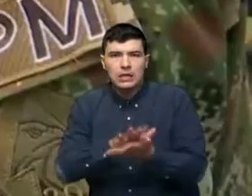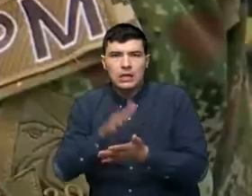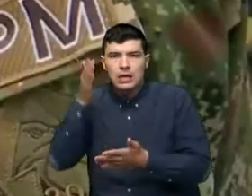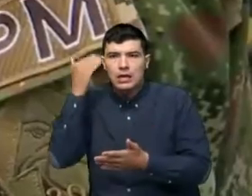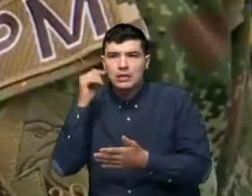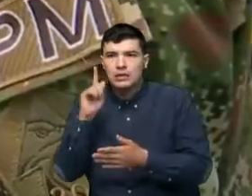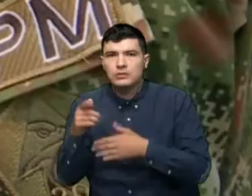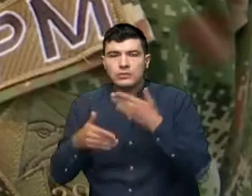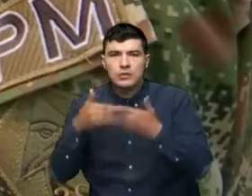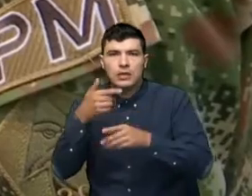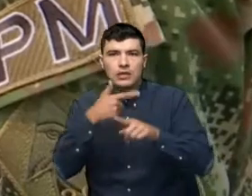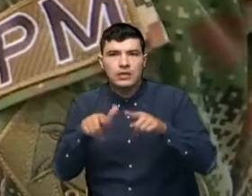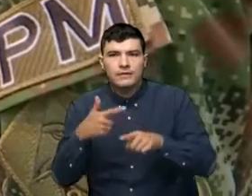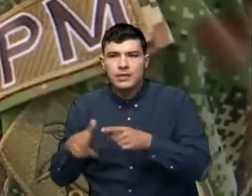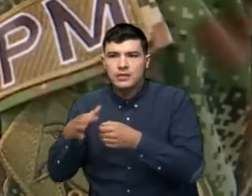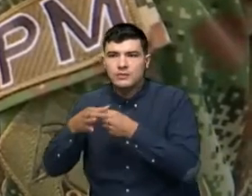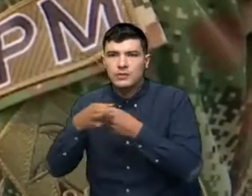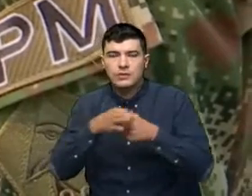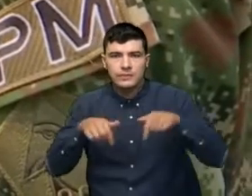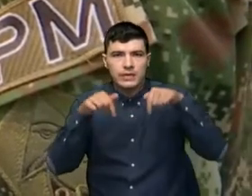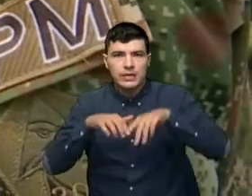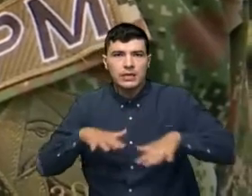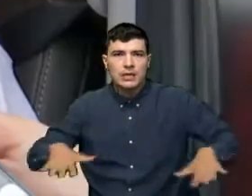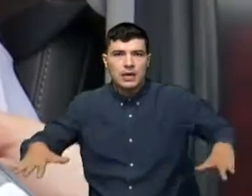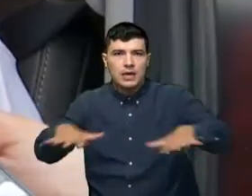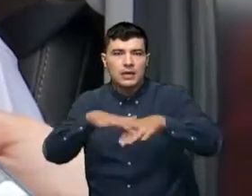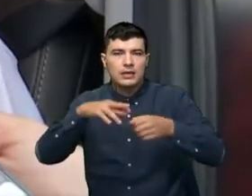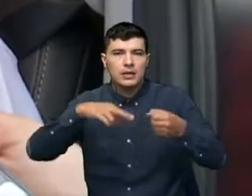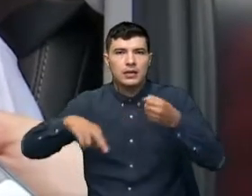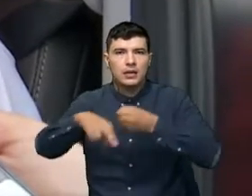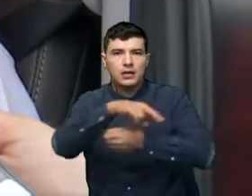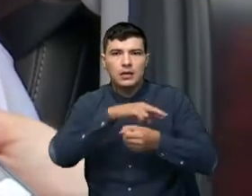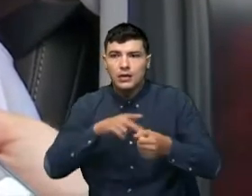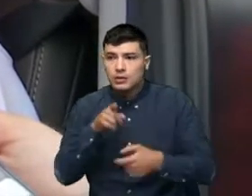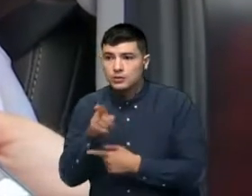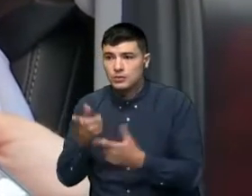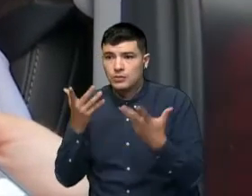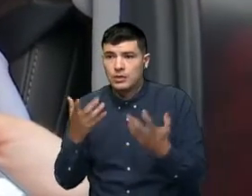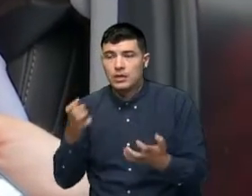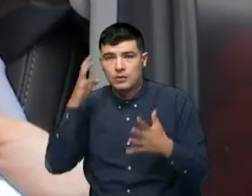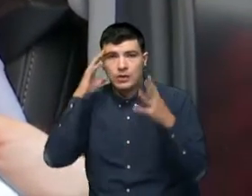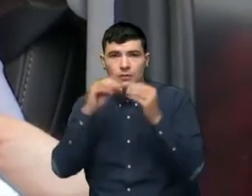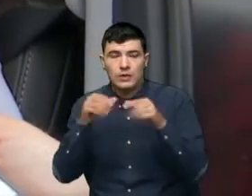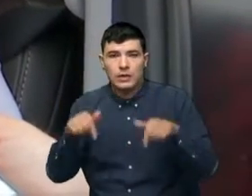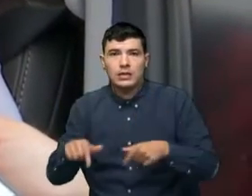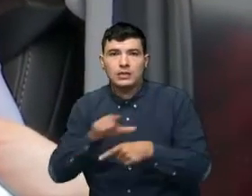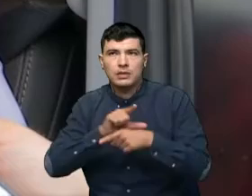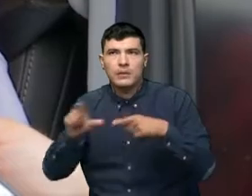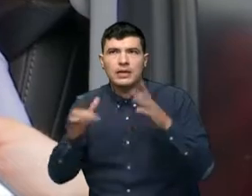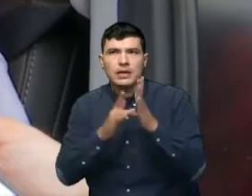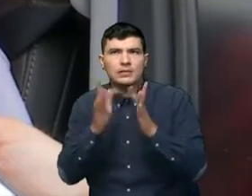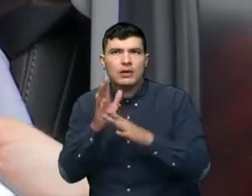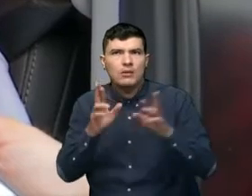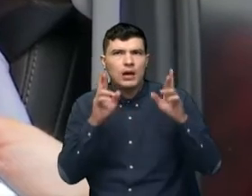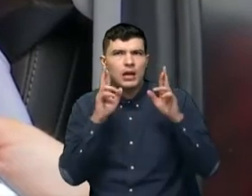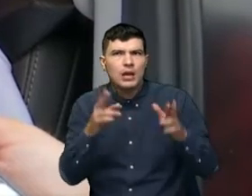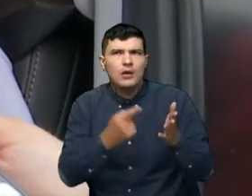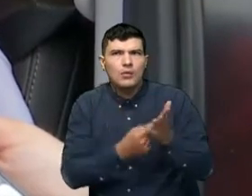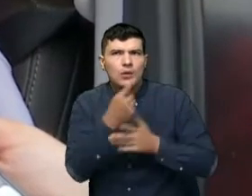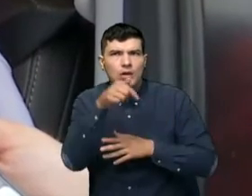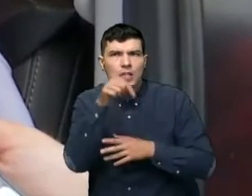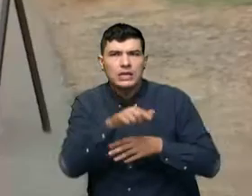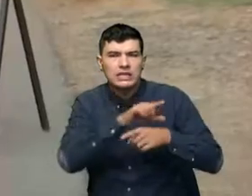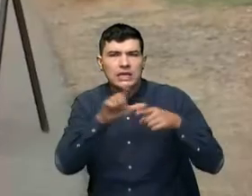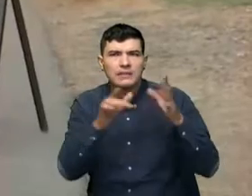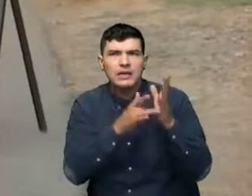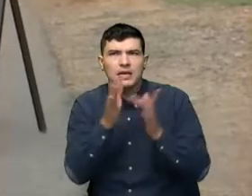traslado a los diferentes municipios de la geografía regional. Quieren tener como una tregua en esta Semana Santa, ojalá que sea no únicamente Semana Santa,